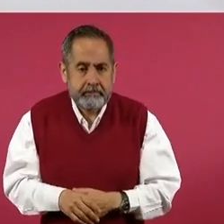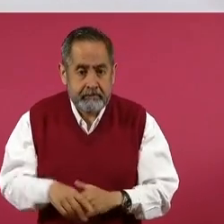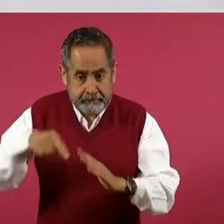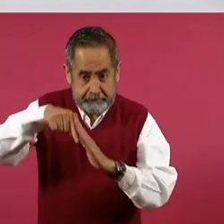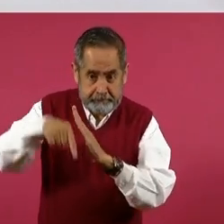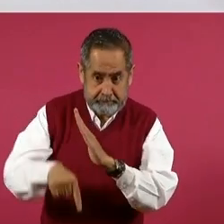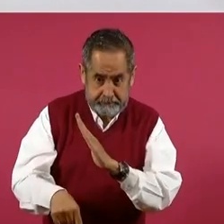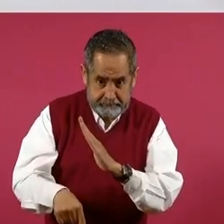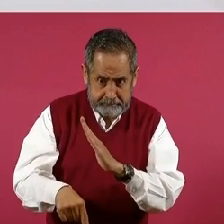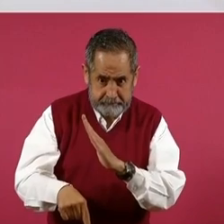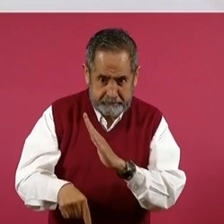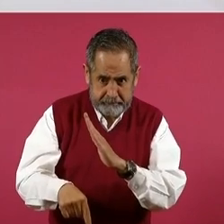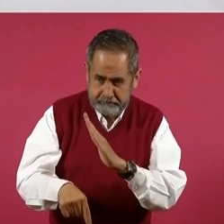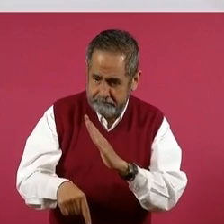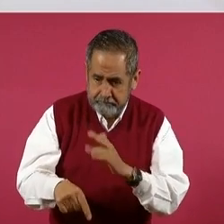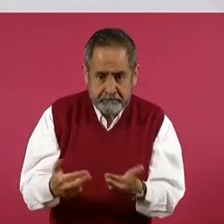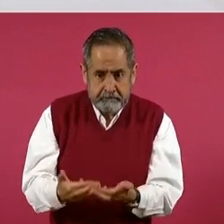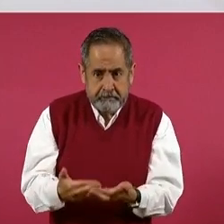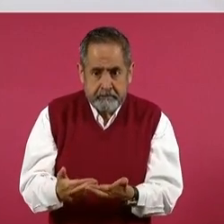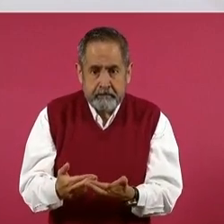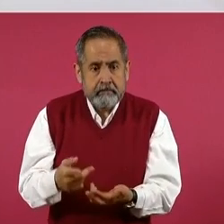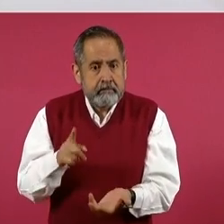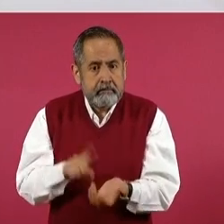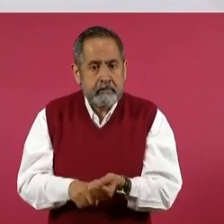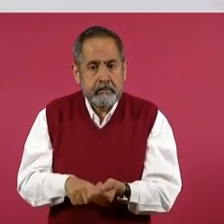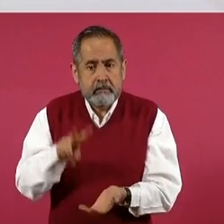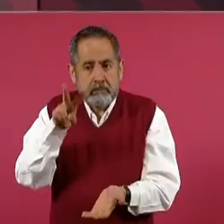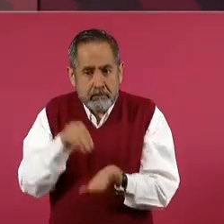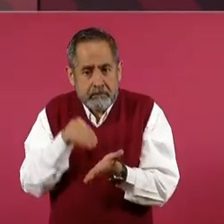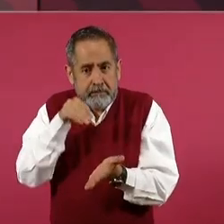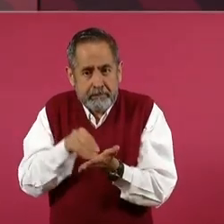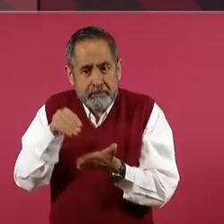enterrados como 2,000 millones de dólares.